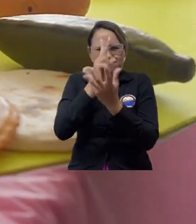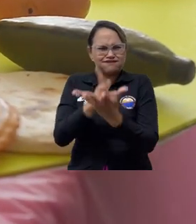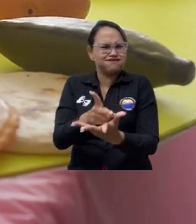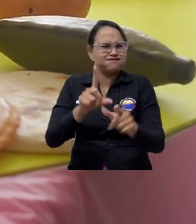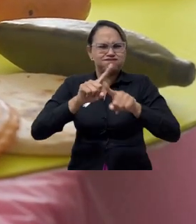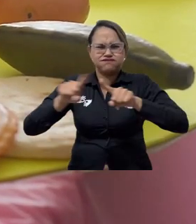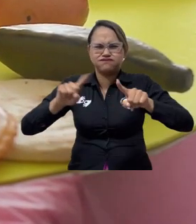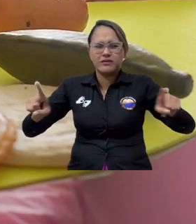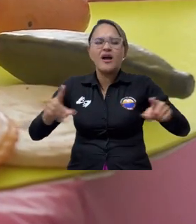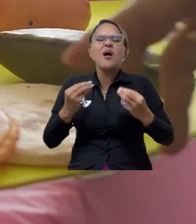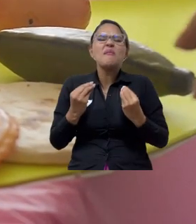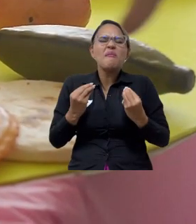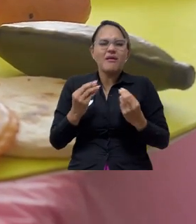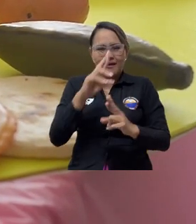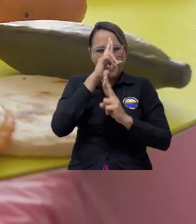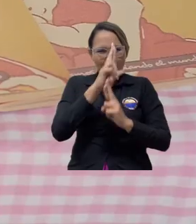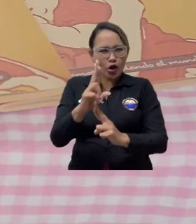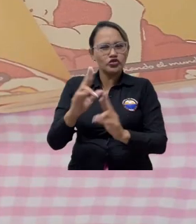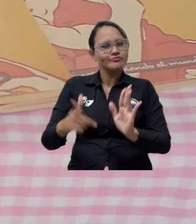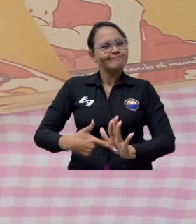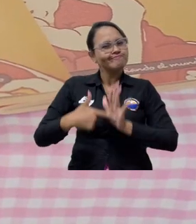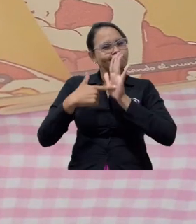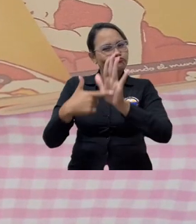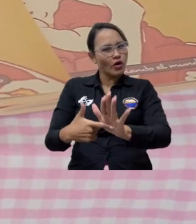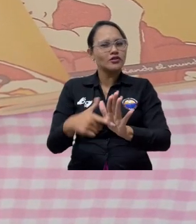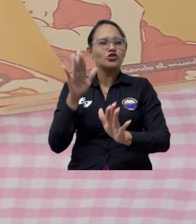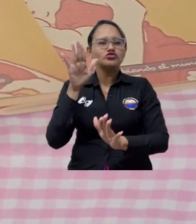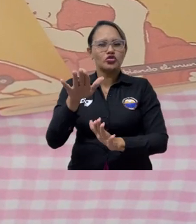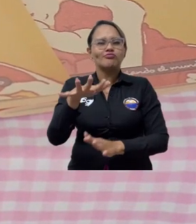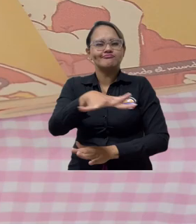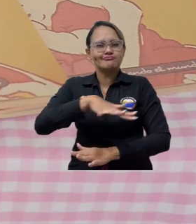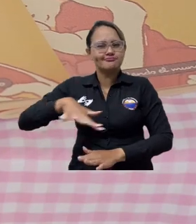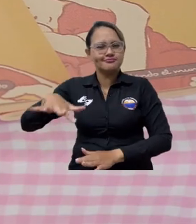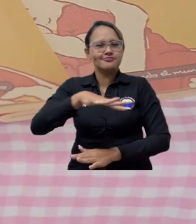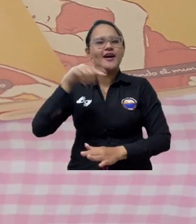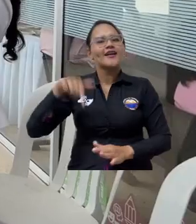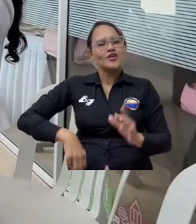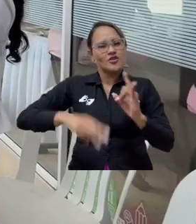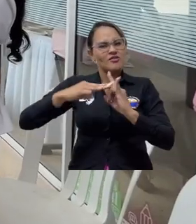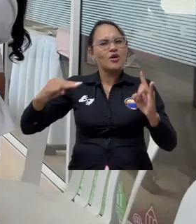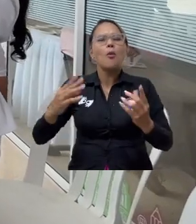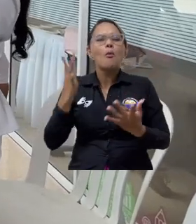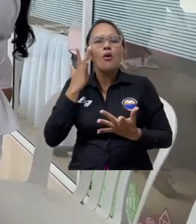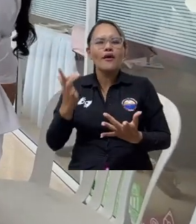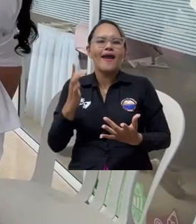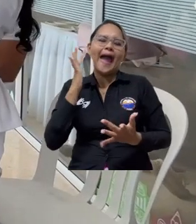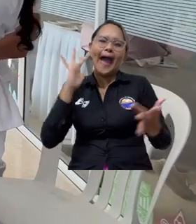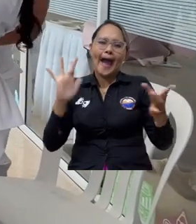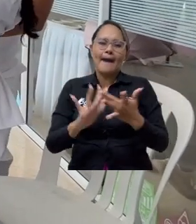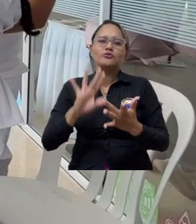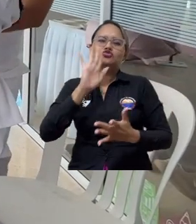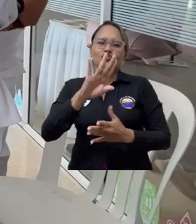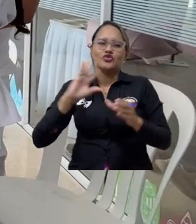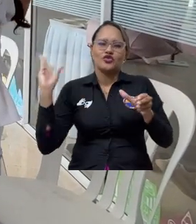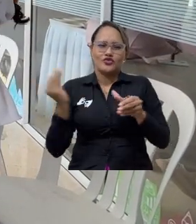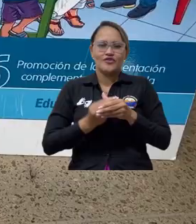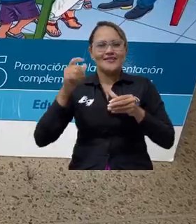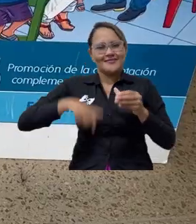que se busca darle participación, reconocimiento y visibilización en diferentes escenarios como parte de las políticas